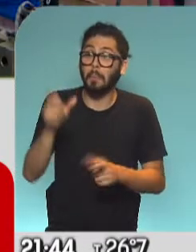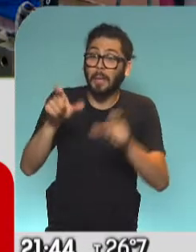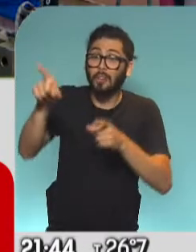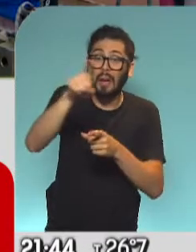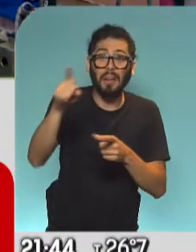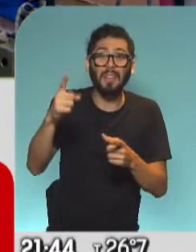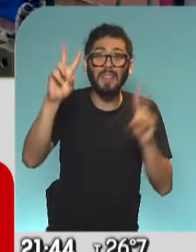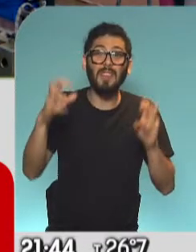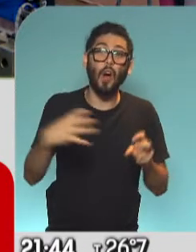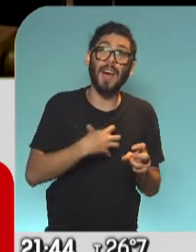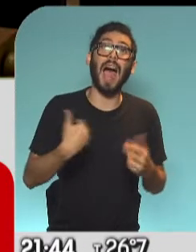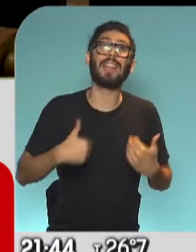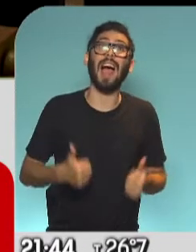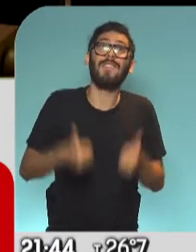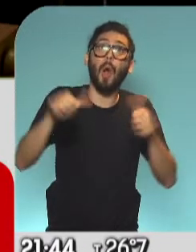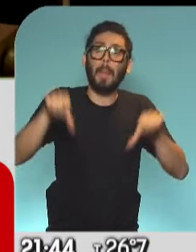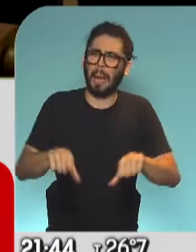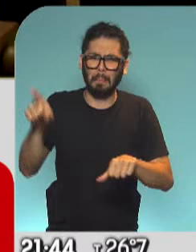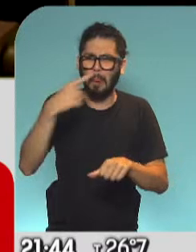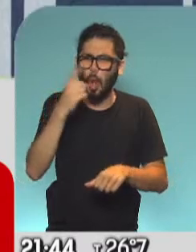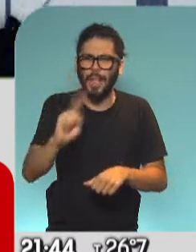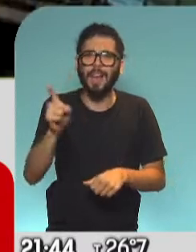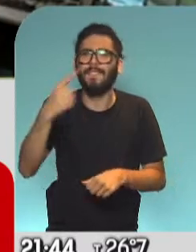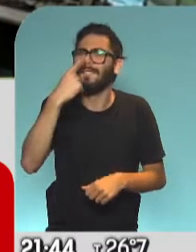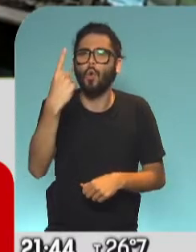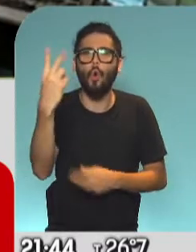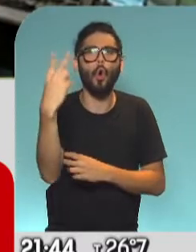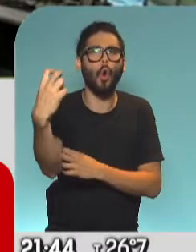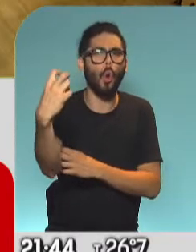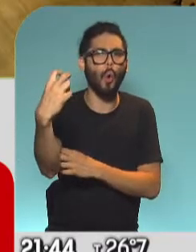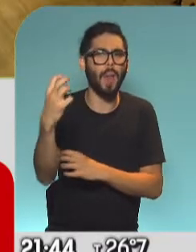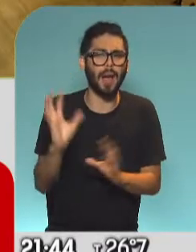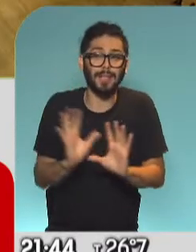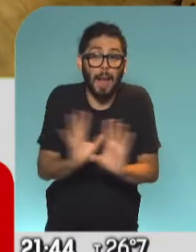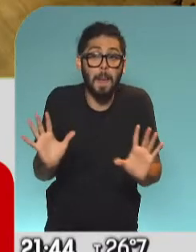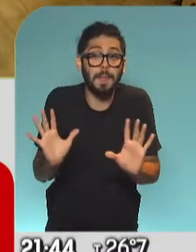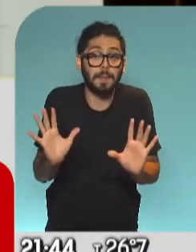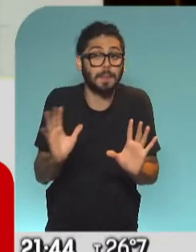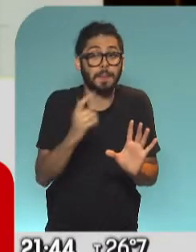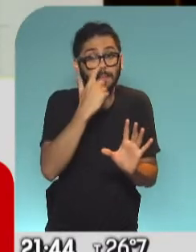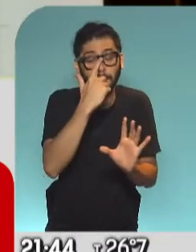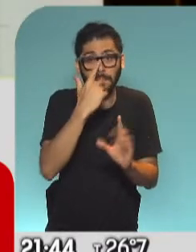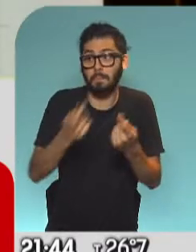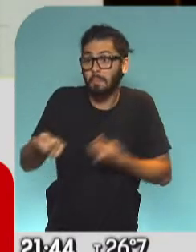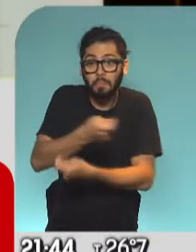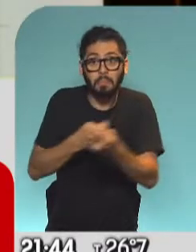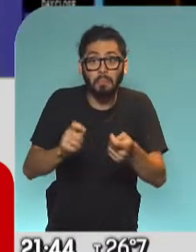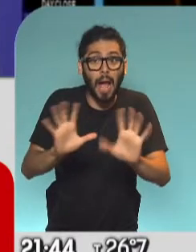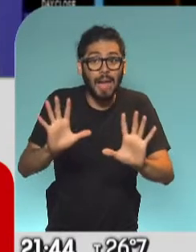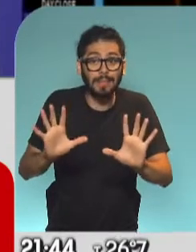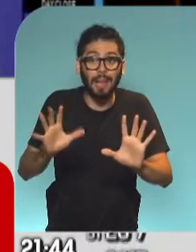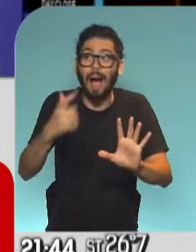importa poco si a la Argentina le va bien o le va mal. Le importa cobrar y hacer diferencias. Es así, el mercado especulativo es